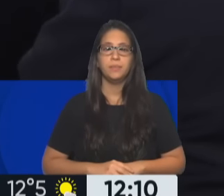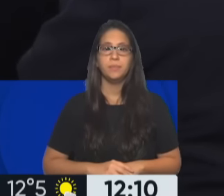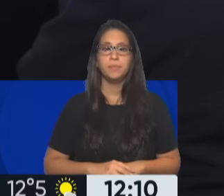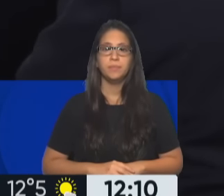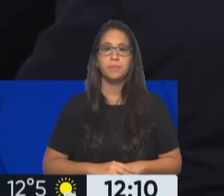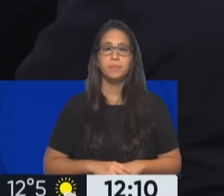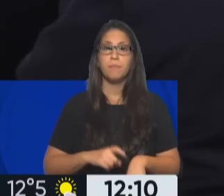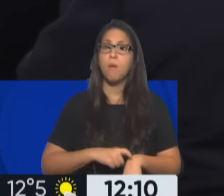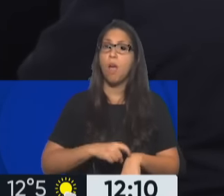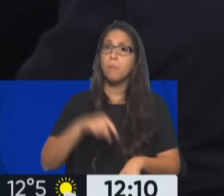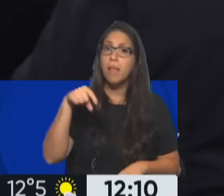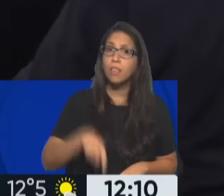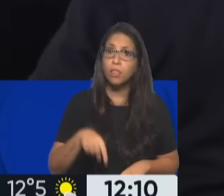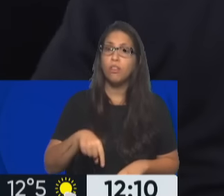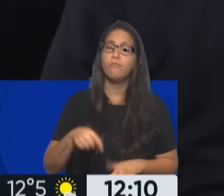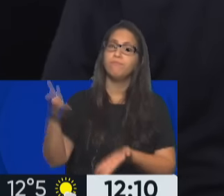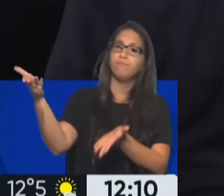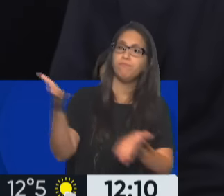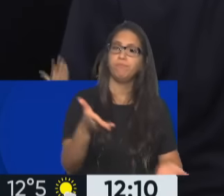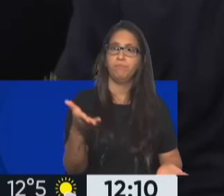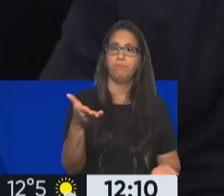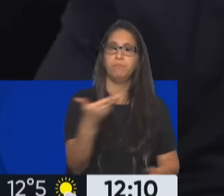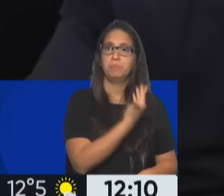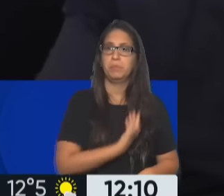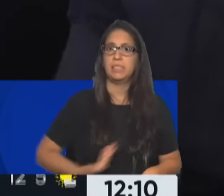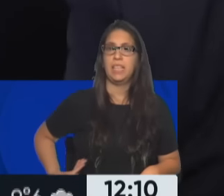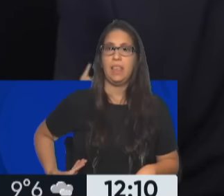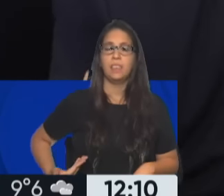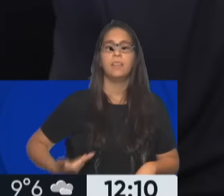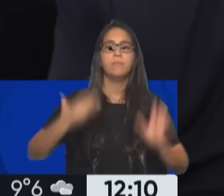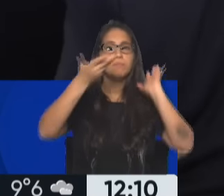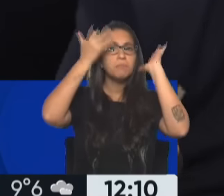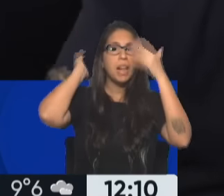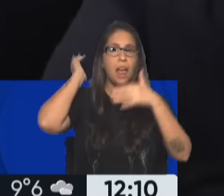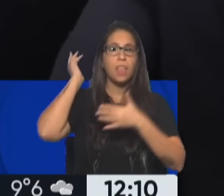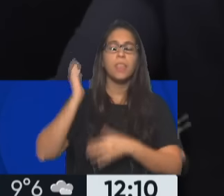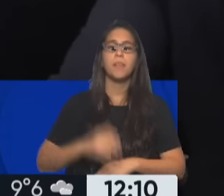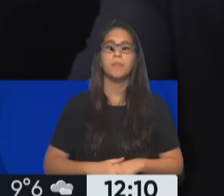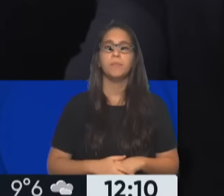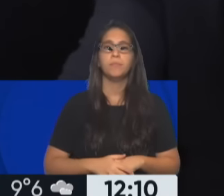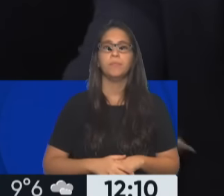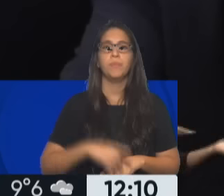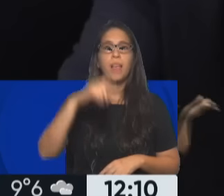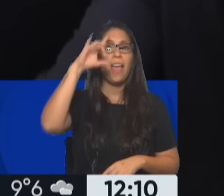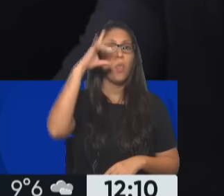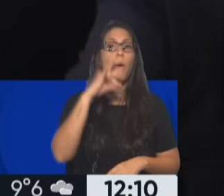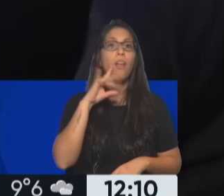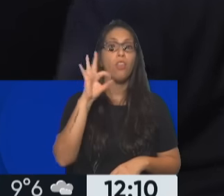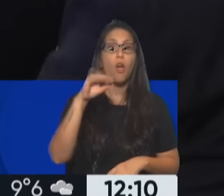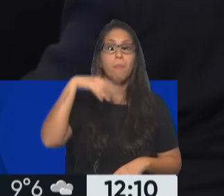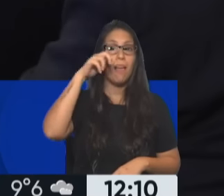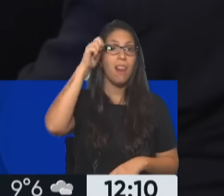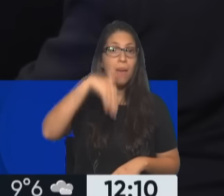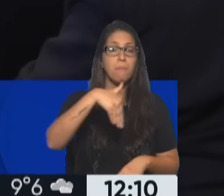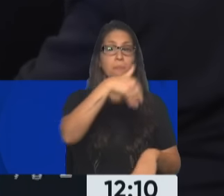En este momento, invitamos al señor presidente de la Nación, doctor Javier Milei, al señor Eduardo Menem y a la